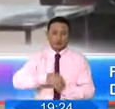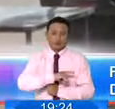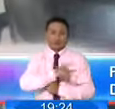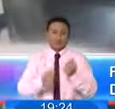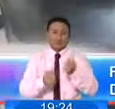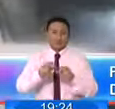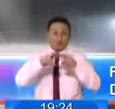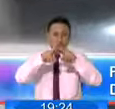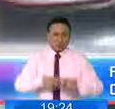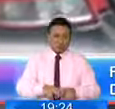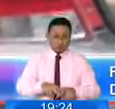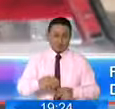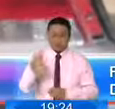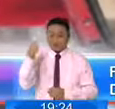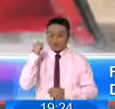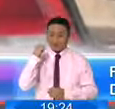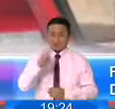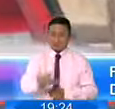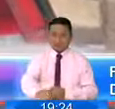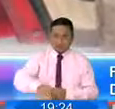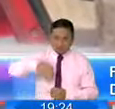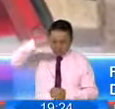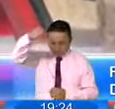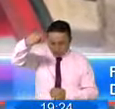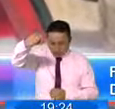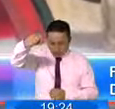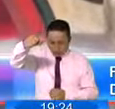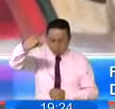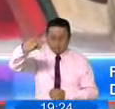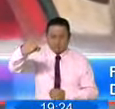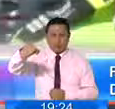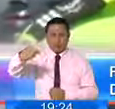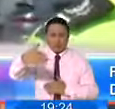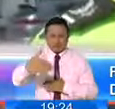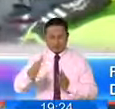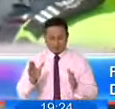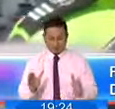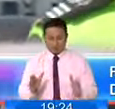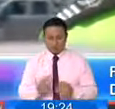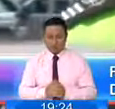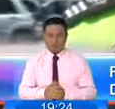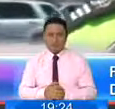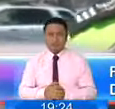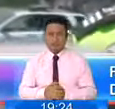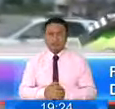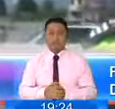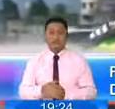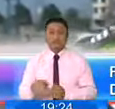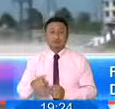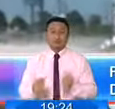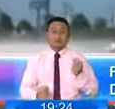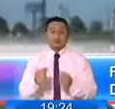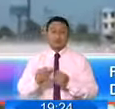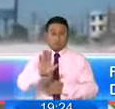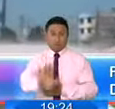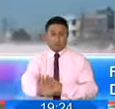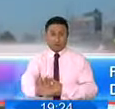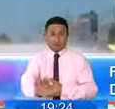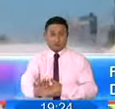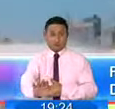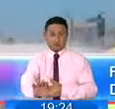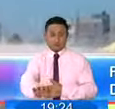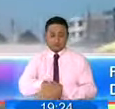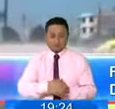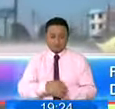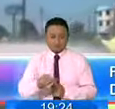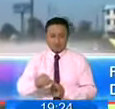vehículo, encontraron la cajuela llena de sustancias sujetas a fiscalización. Al momento de parar la marcha del automotor,